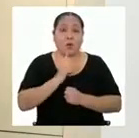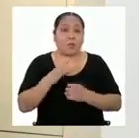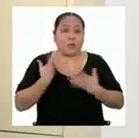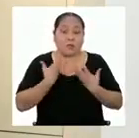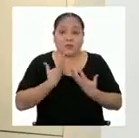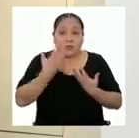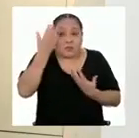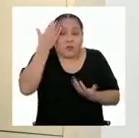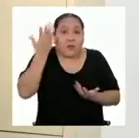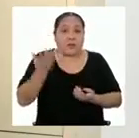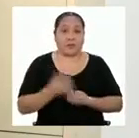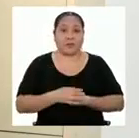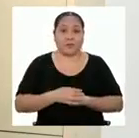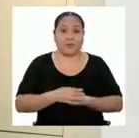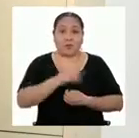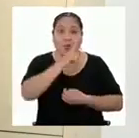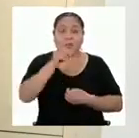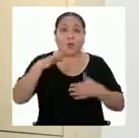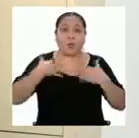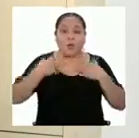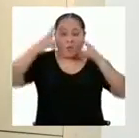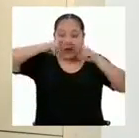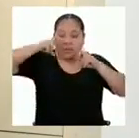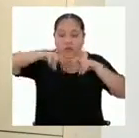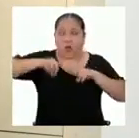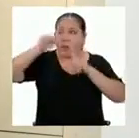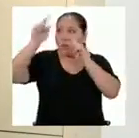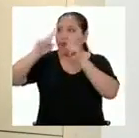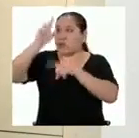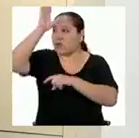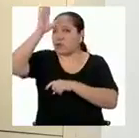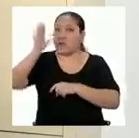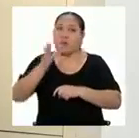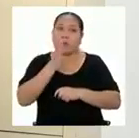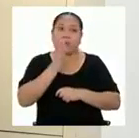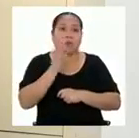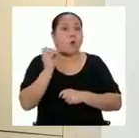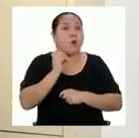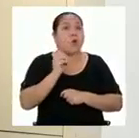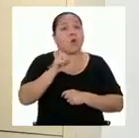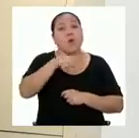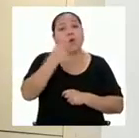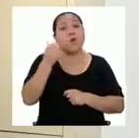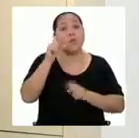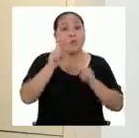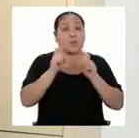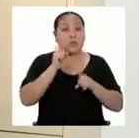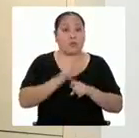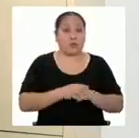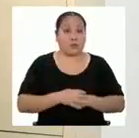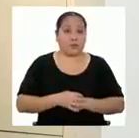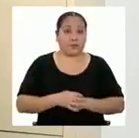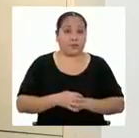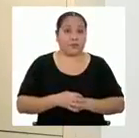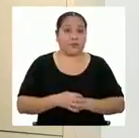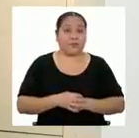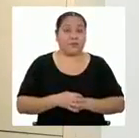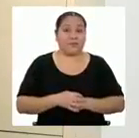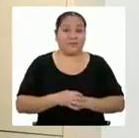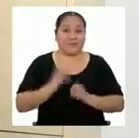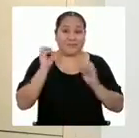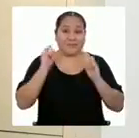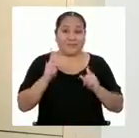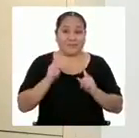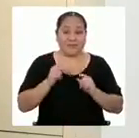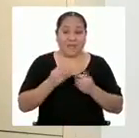podemos inferir. Sugiero que investiguen o pregunten a sus padres o alguna otra persona cuando eso ocurra. Bien,